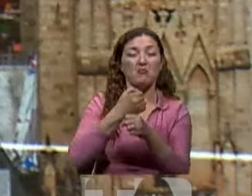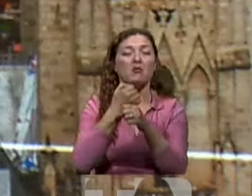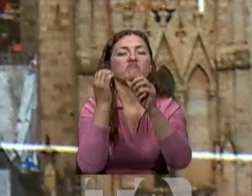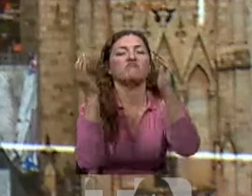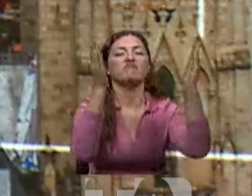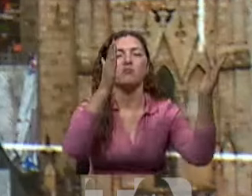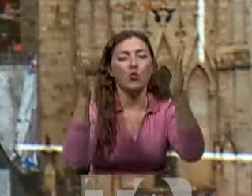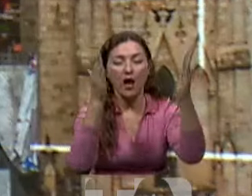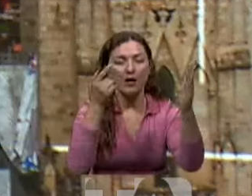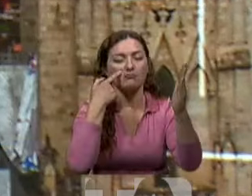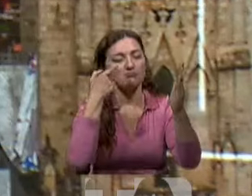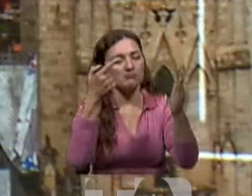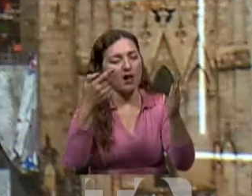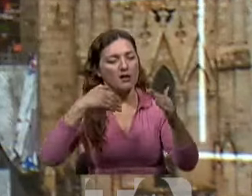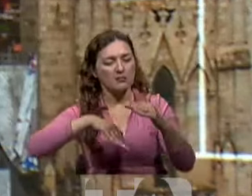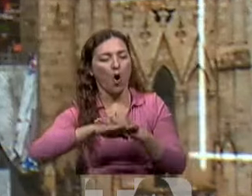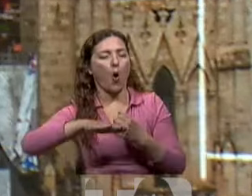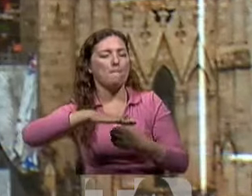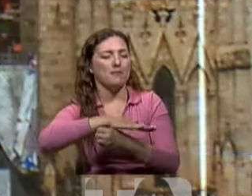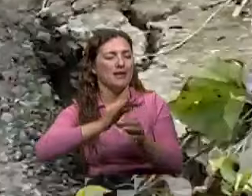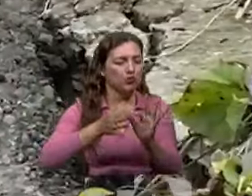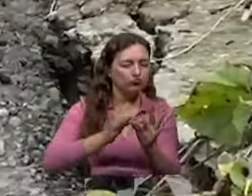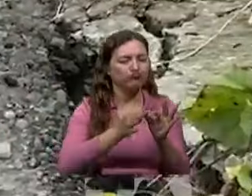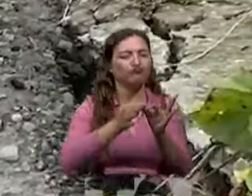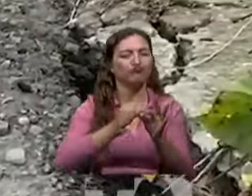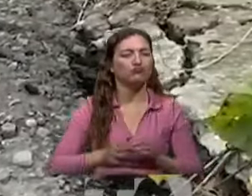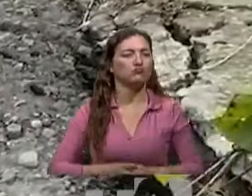temporalmente hasta que se realice una intervención completa.